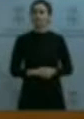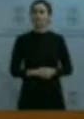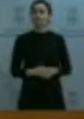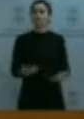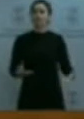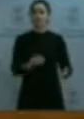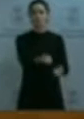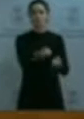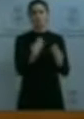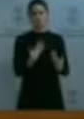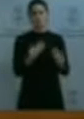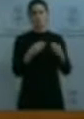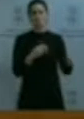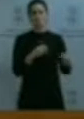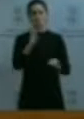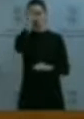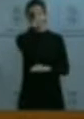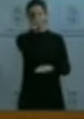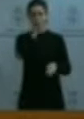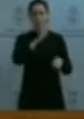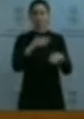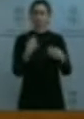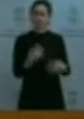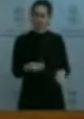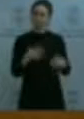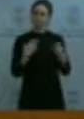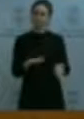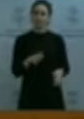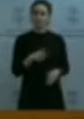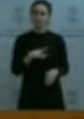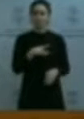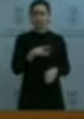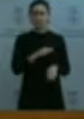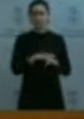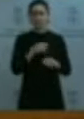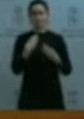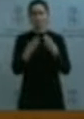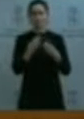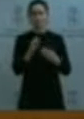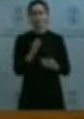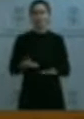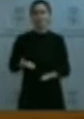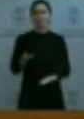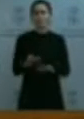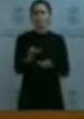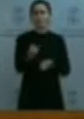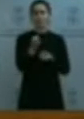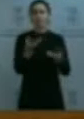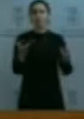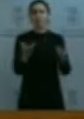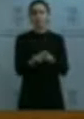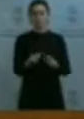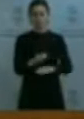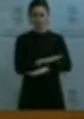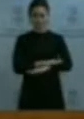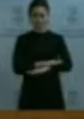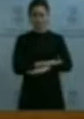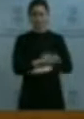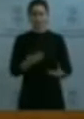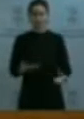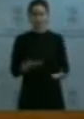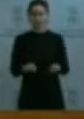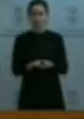para entablar conversaciones o pedir información con la Administración. Se encontraban con una desatención, se encontraban aislados, no